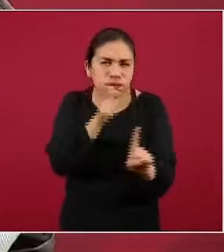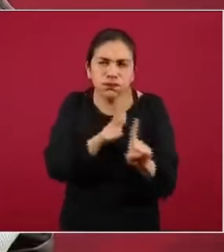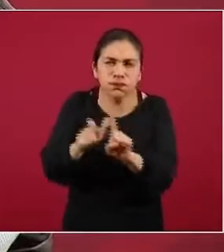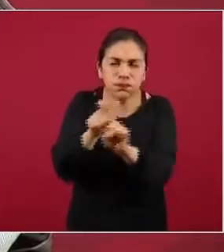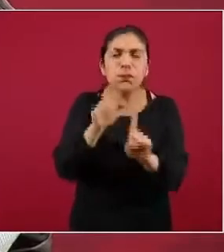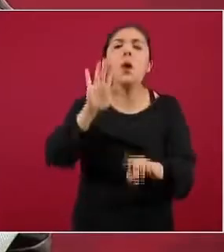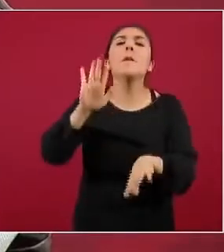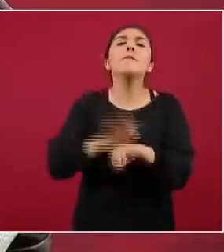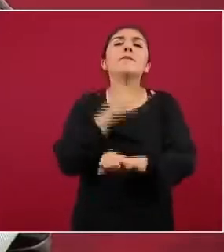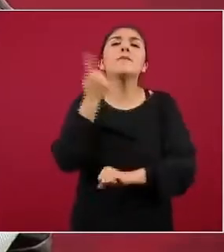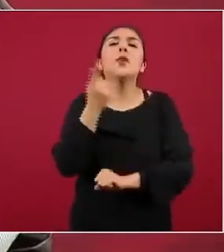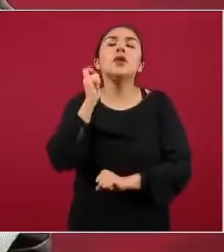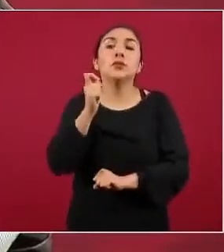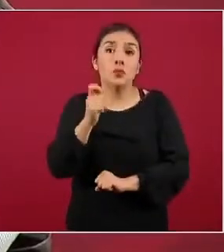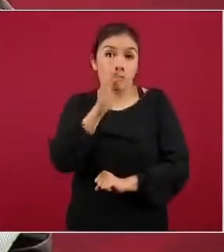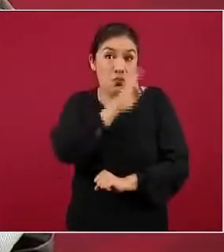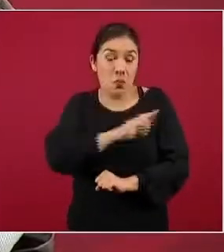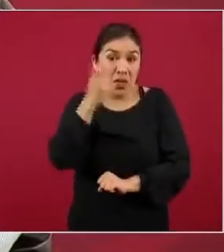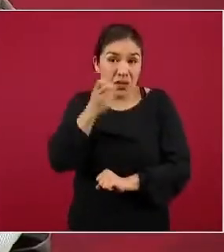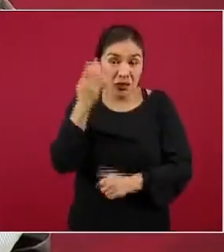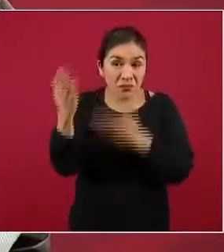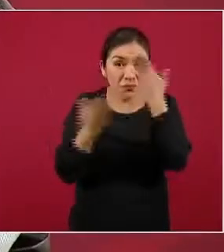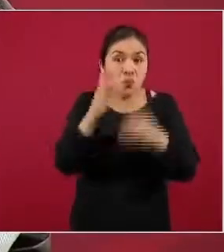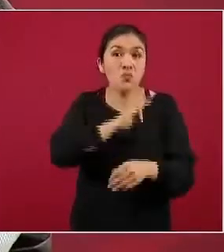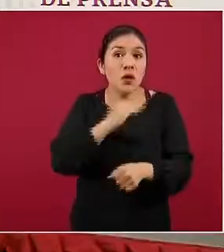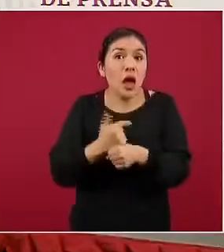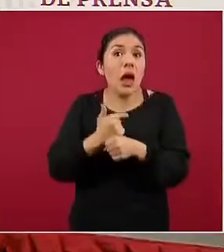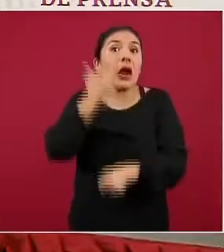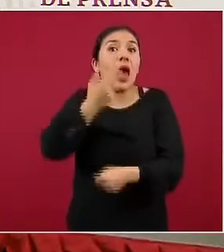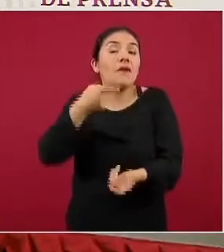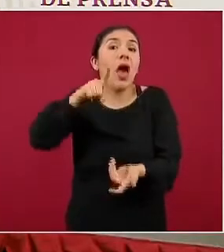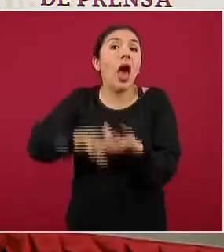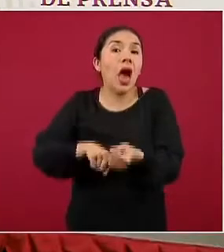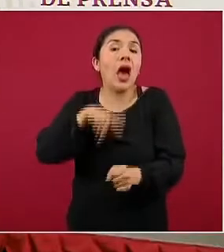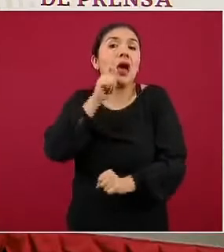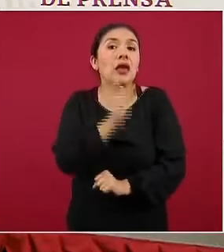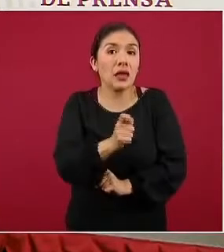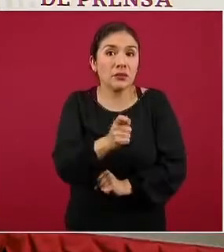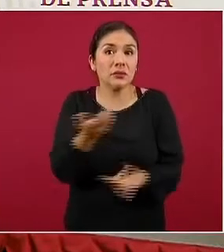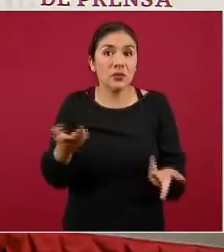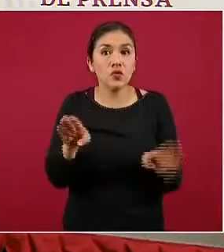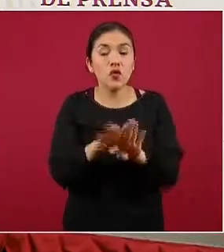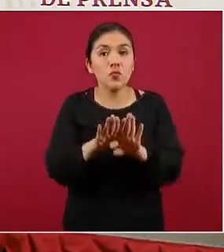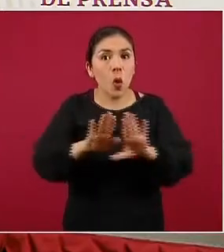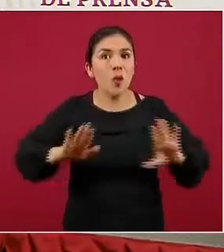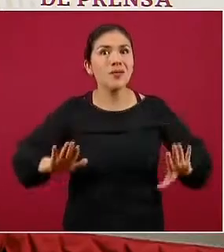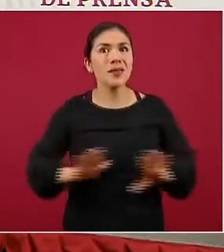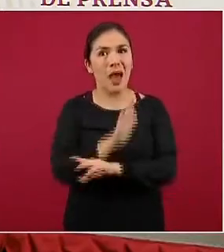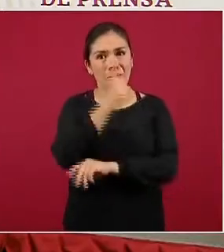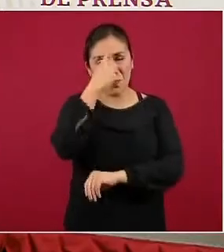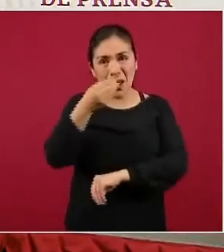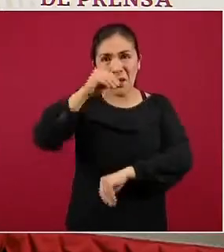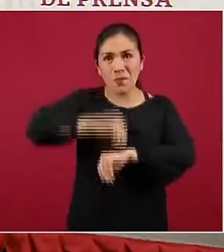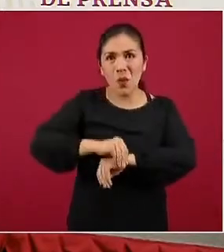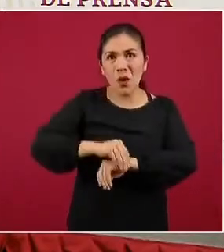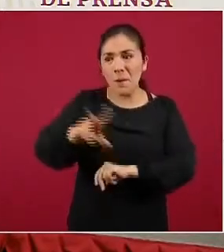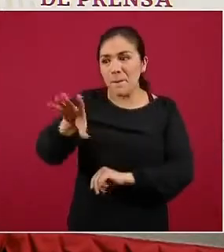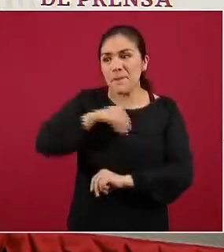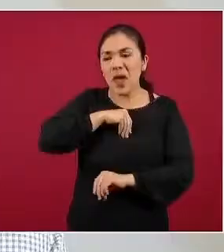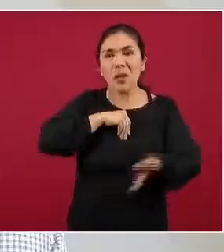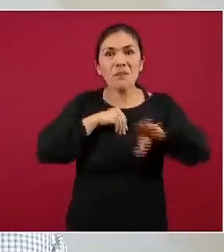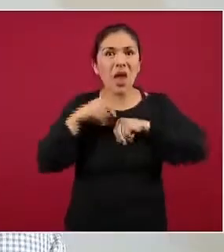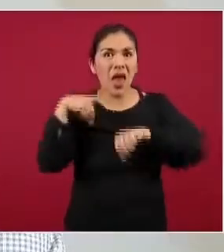puntual precisamente por el potencial o el riesgo que pueden tener de cambios en el comportamiento de